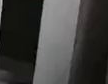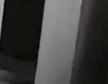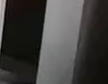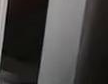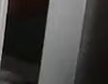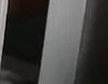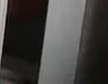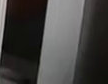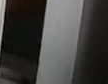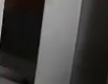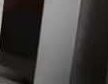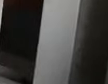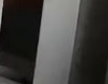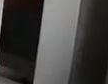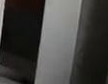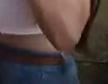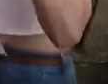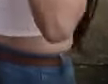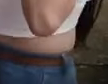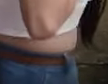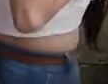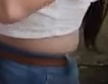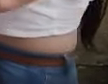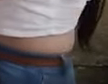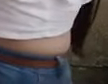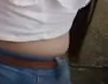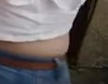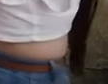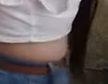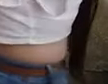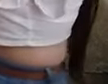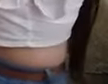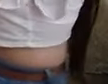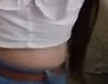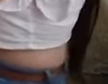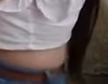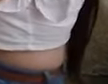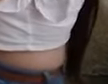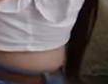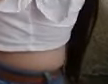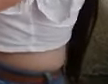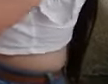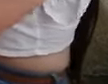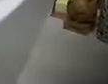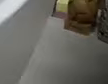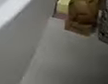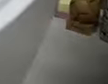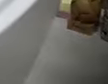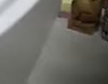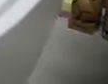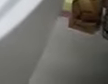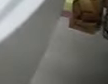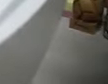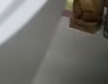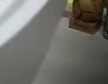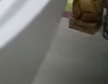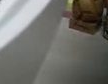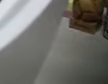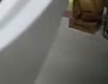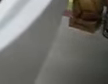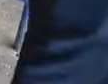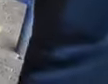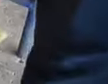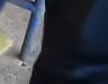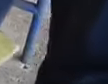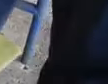prescripción farmacológica. Acciones que permiten mostrar la atención integral utilizada, buscando como objetivo disminuir las unidades